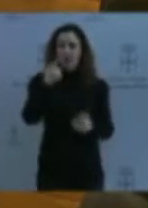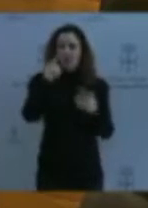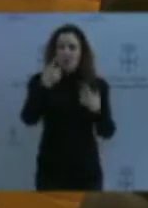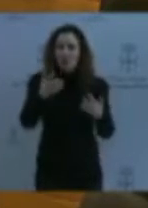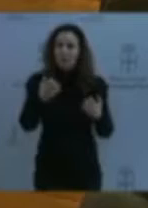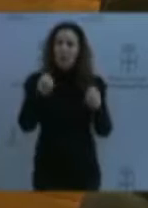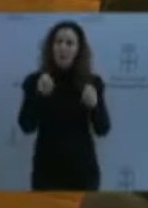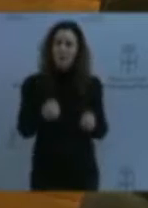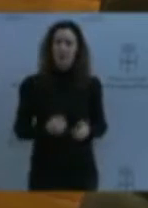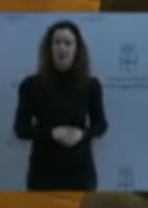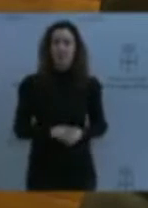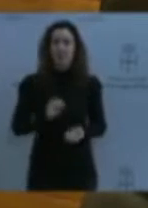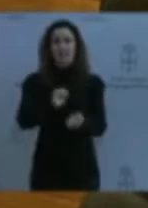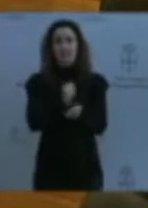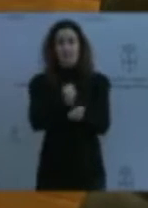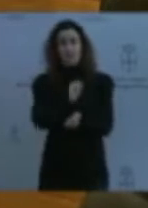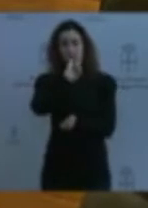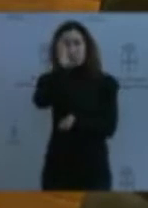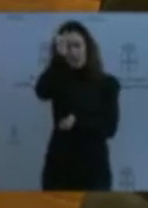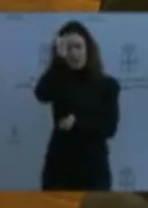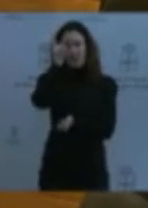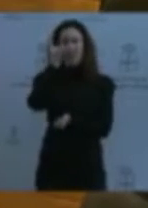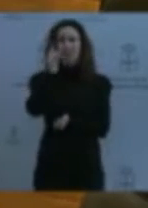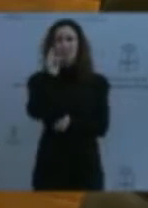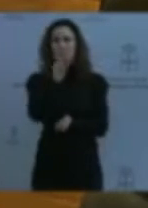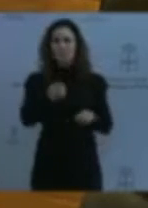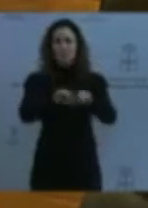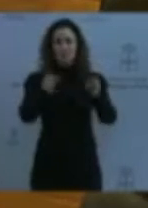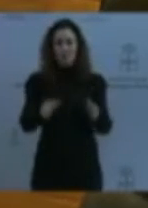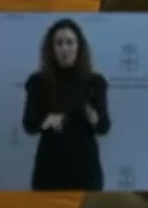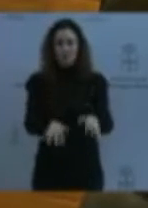Cabrales flotaban en la cueva de Arenas, la más importante que tienen, que